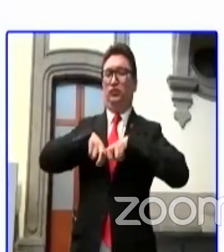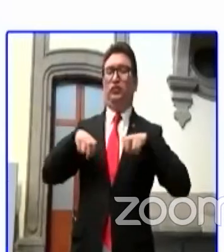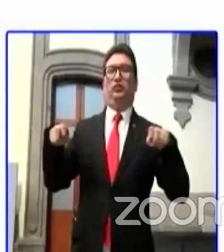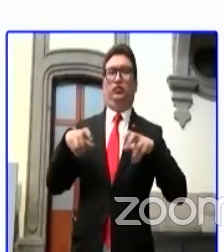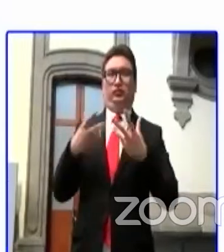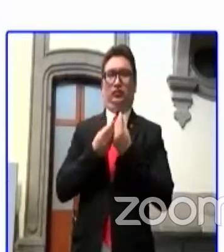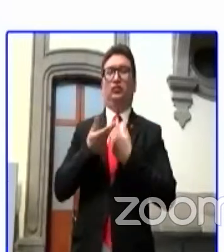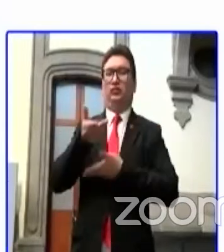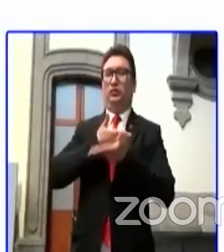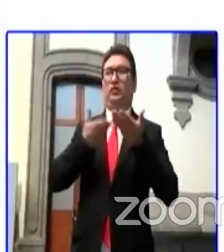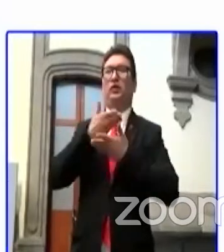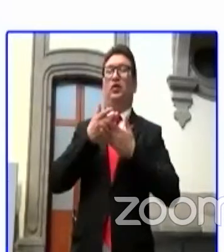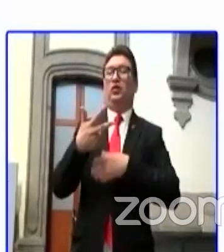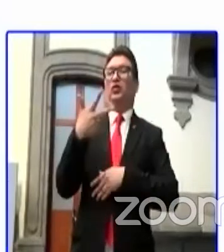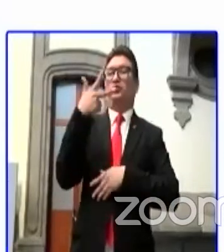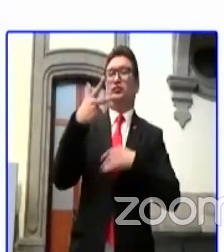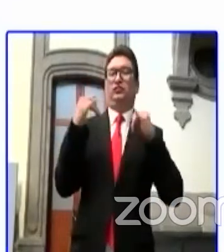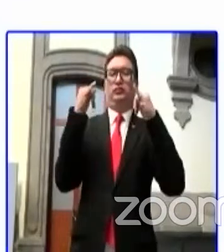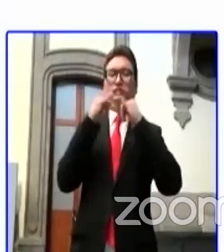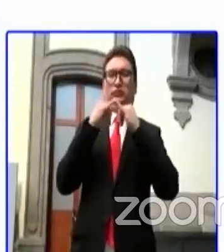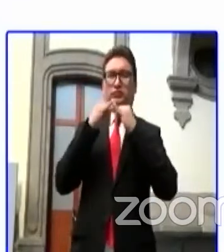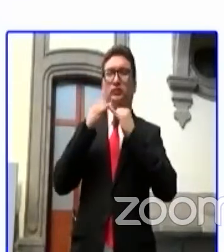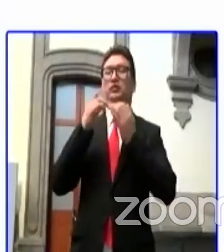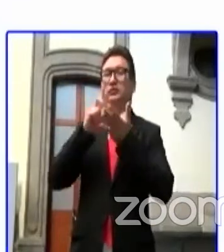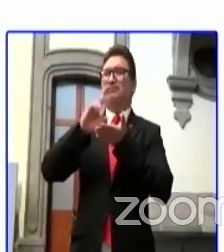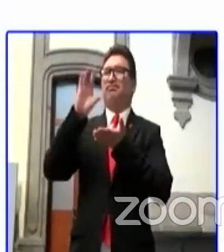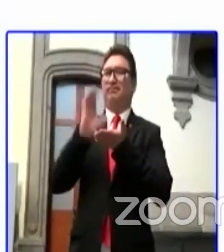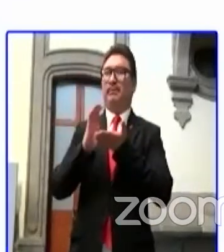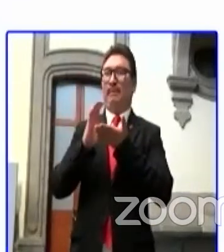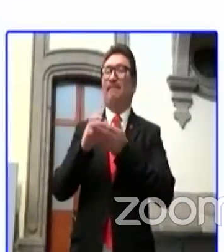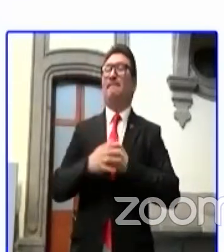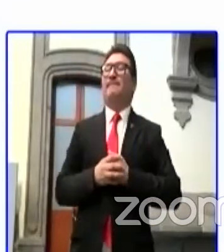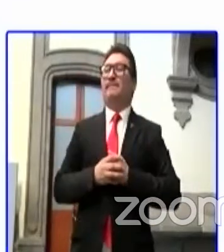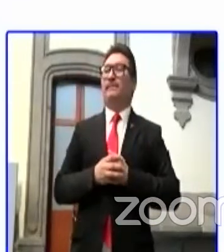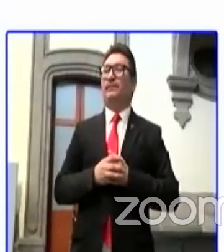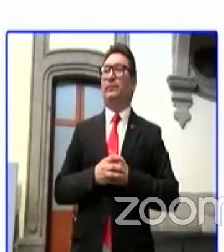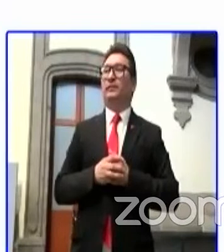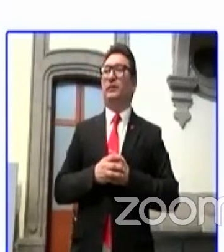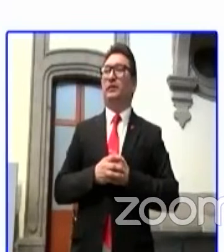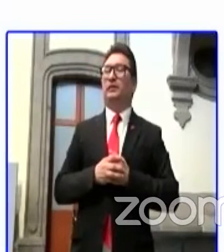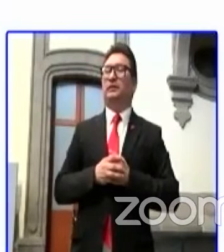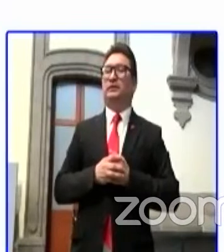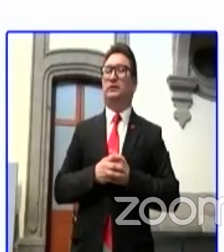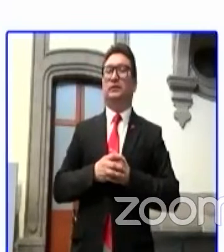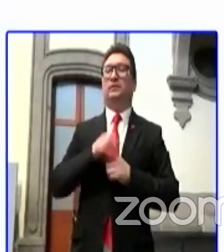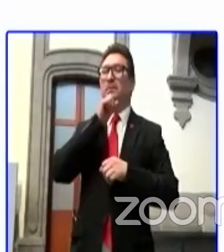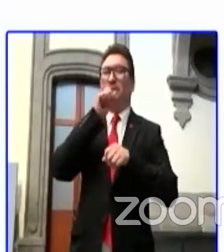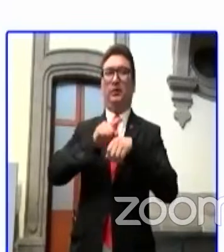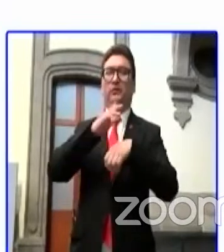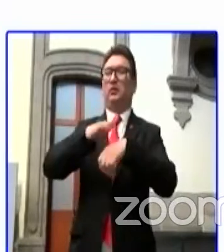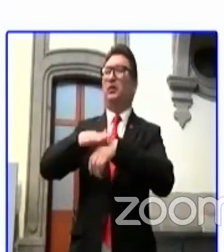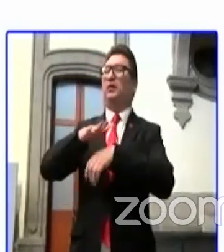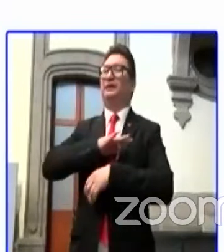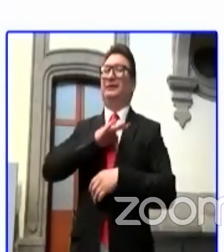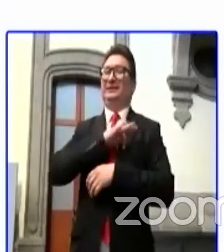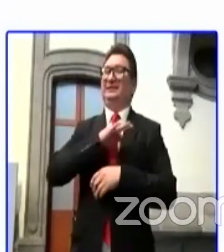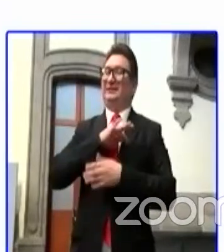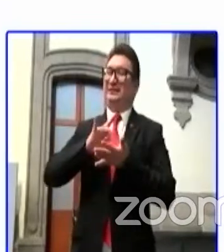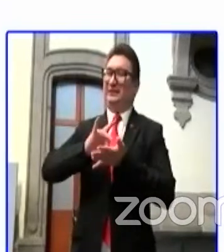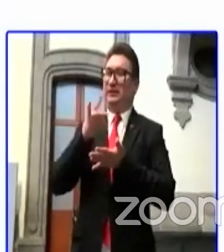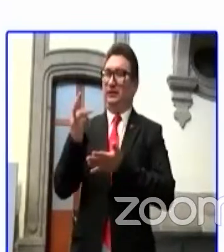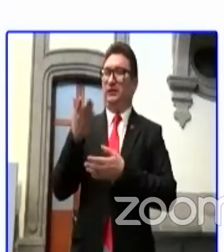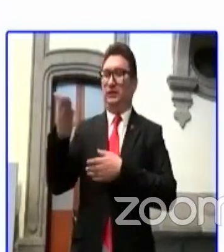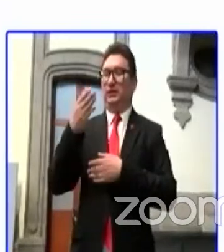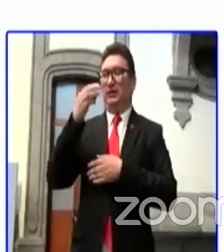juntos los 8 institutos, y asimismo darle una felicitación y agradecimiento a la